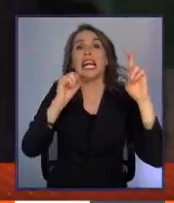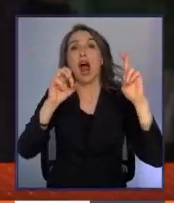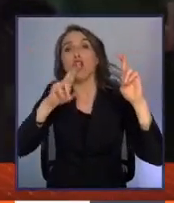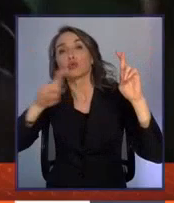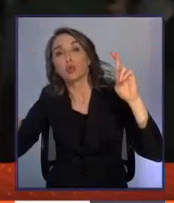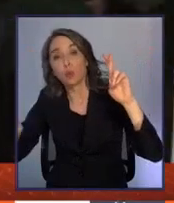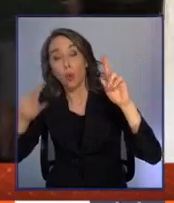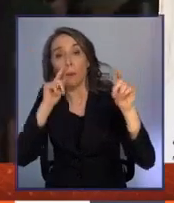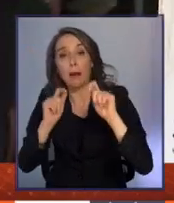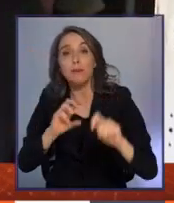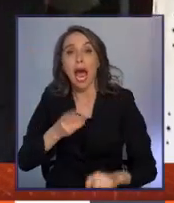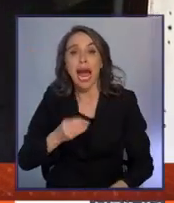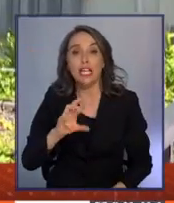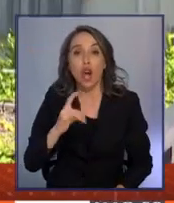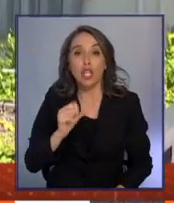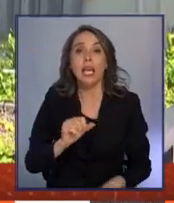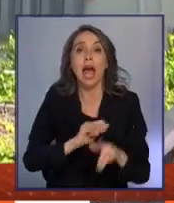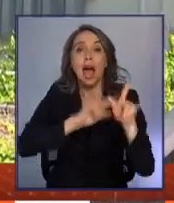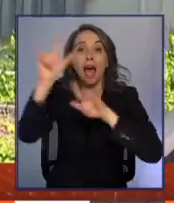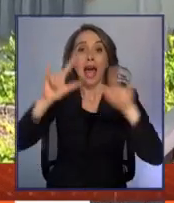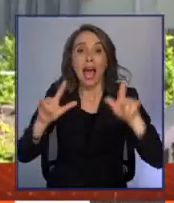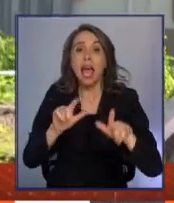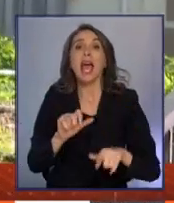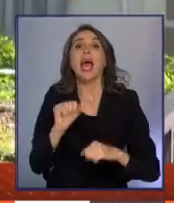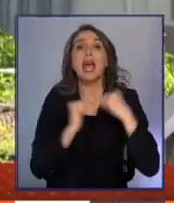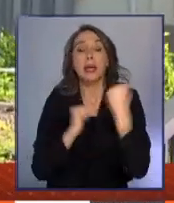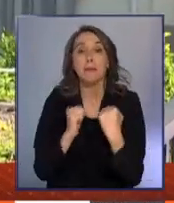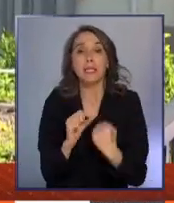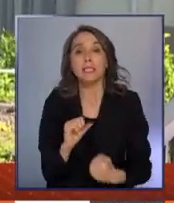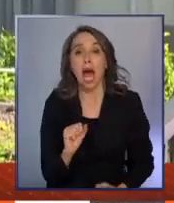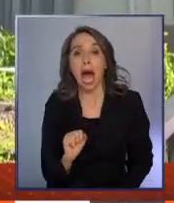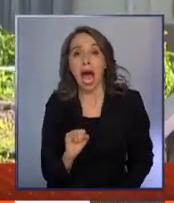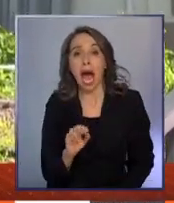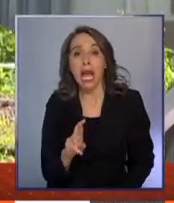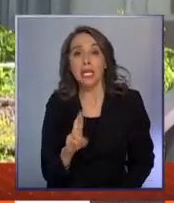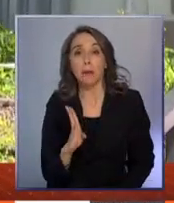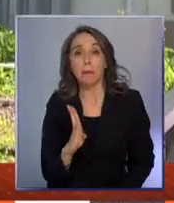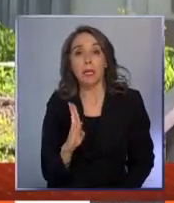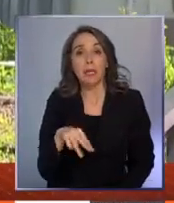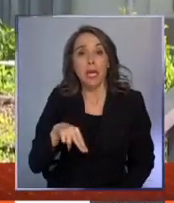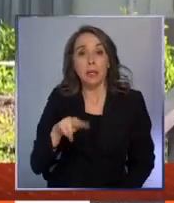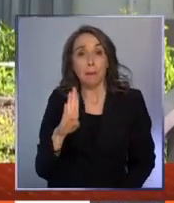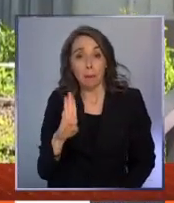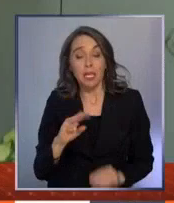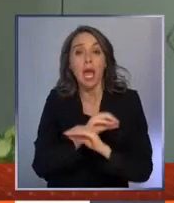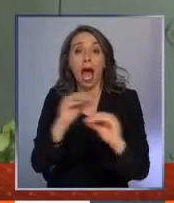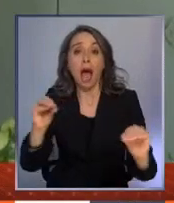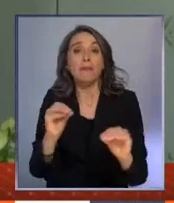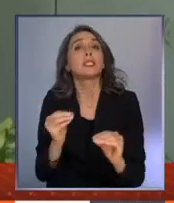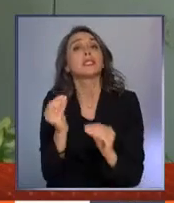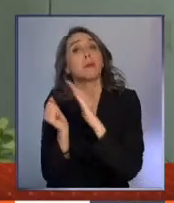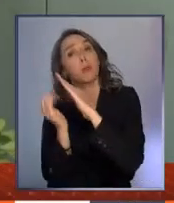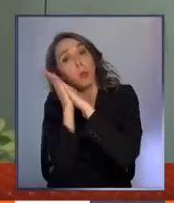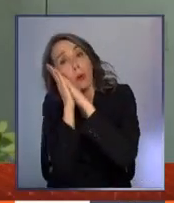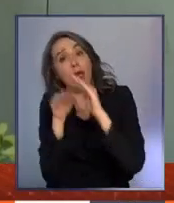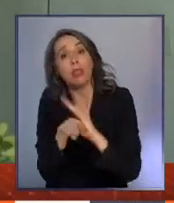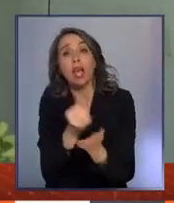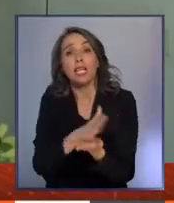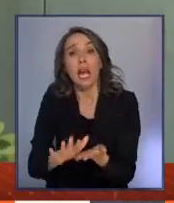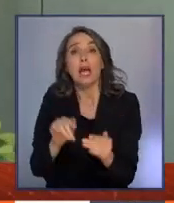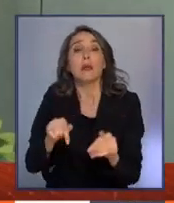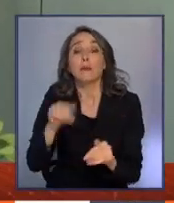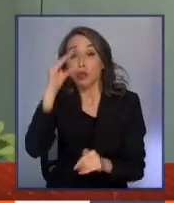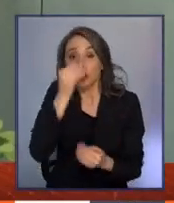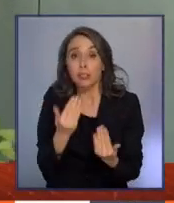han activado más de 800 lugares para servir de refugio gratis para quienes lo necesitan en estos estados durante esta noche. Por ejemplo,